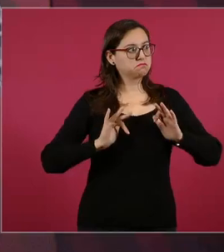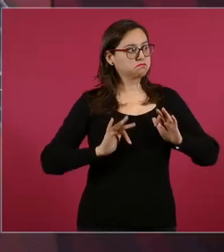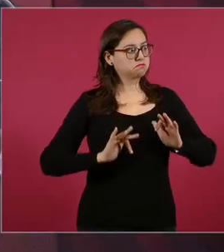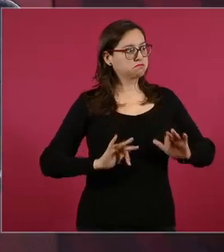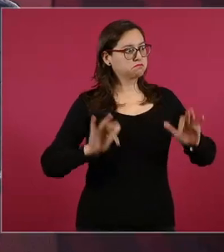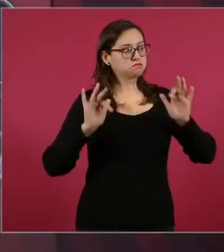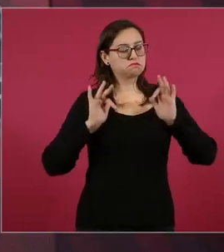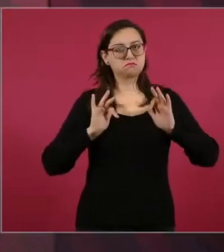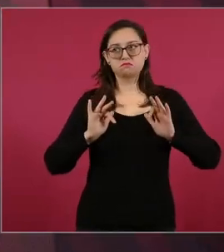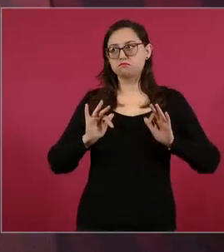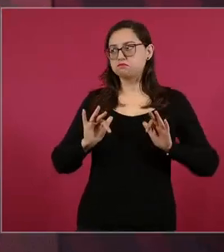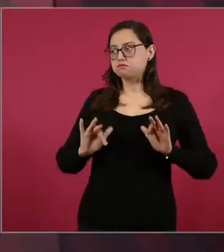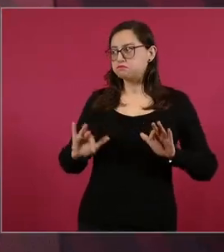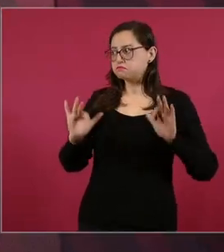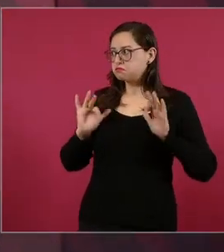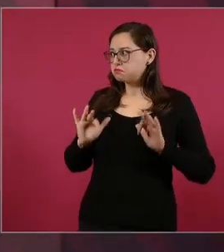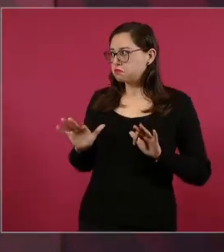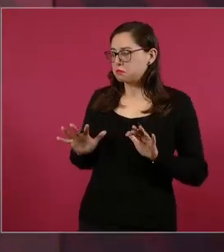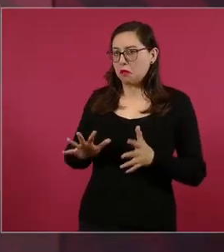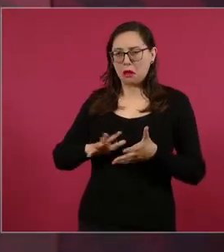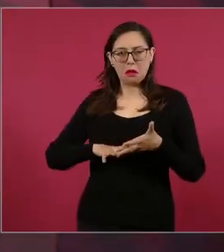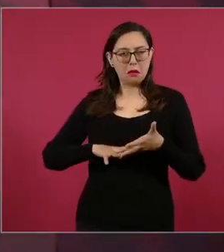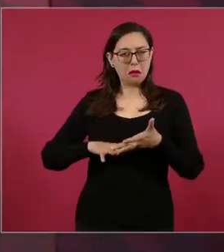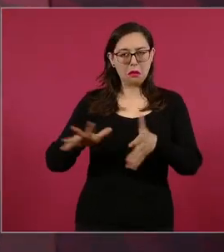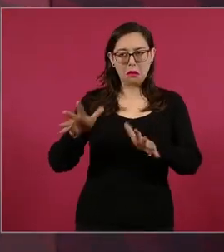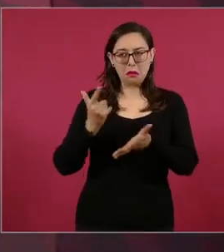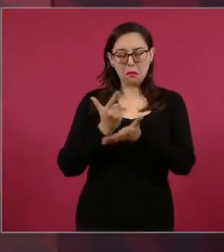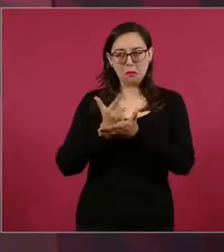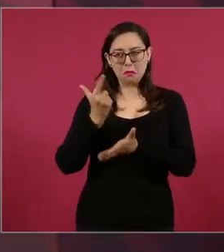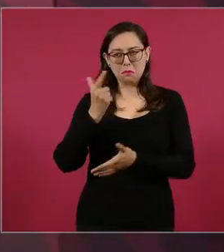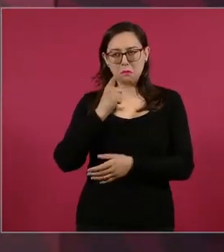adversarios nuestros